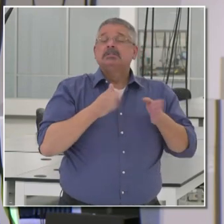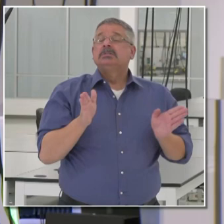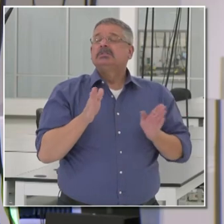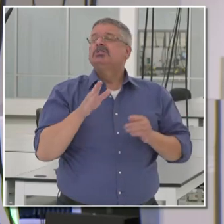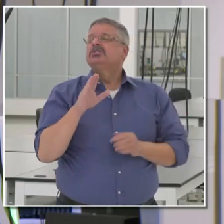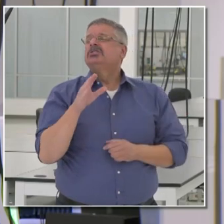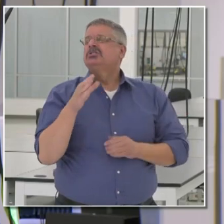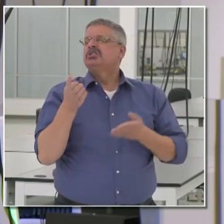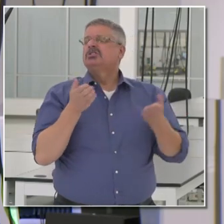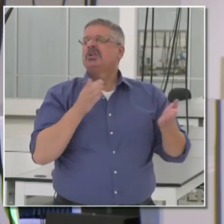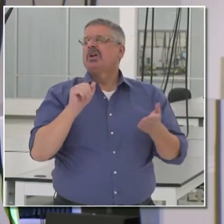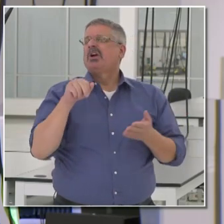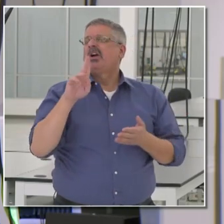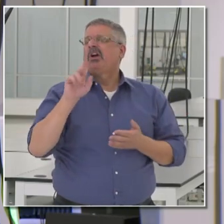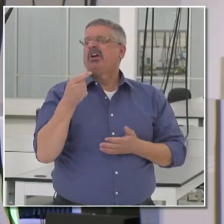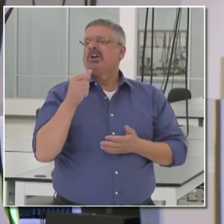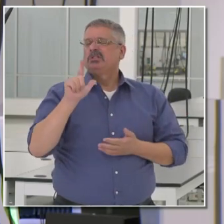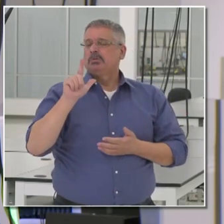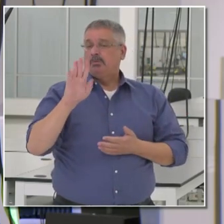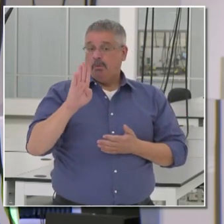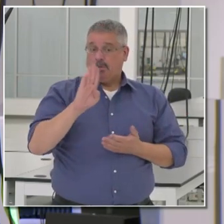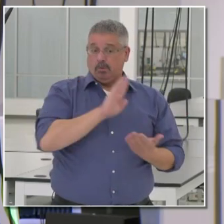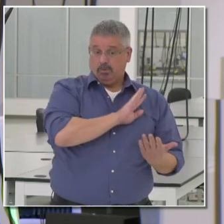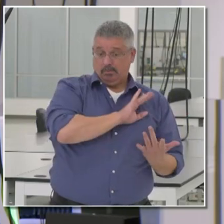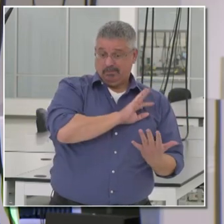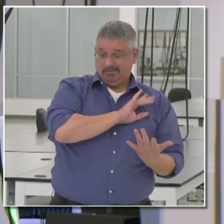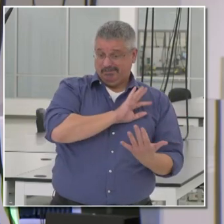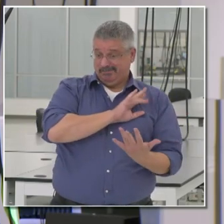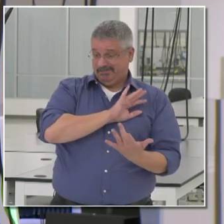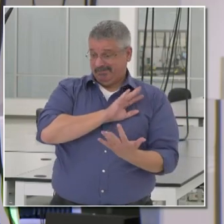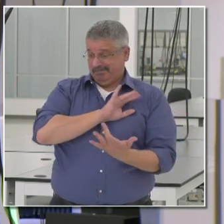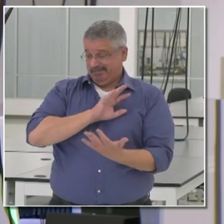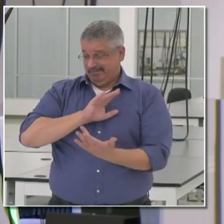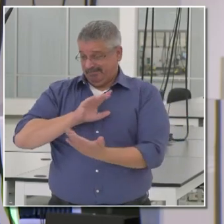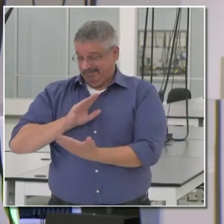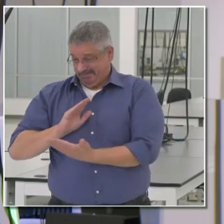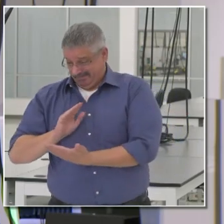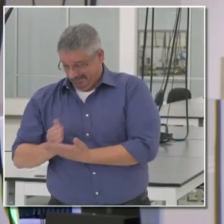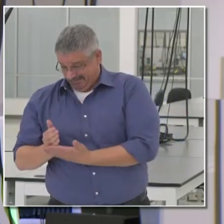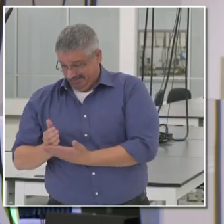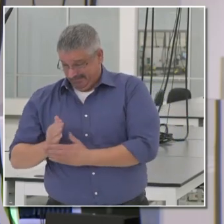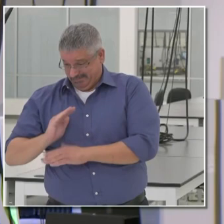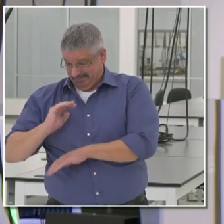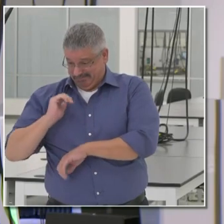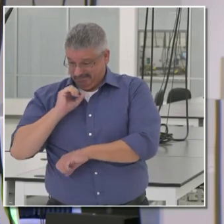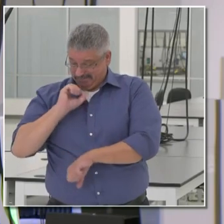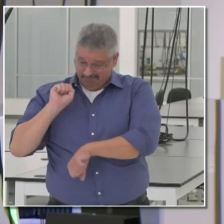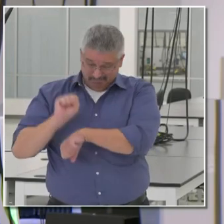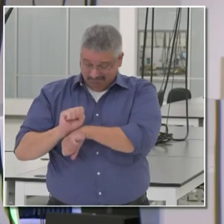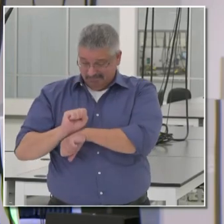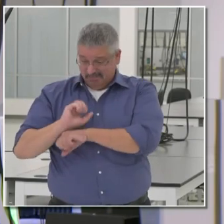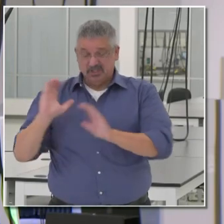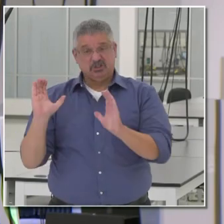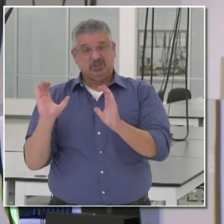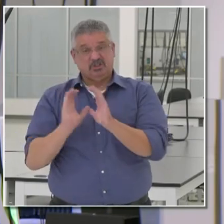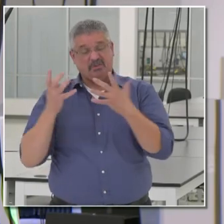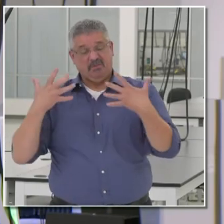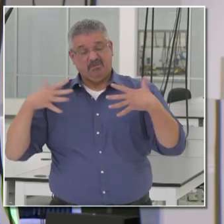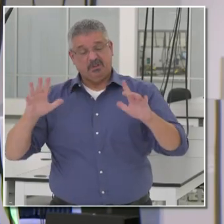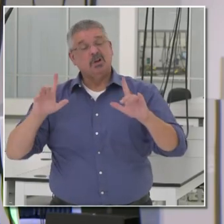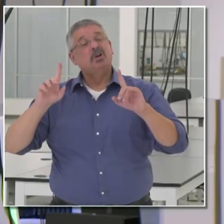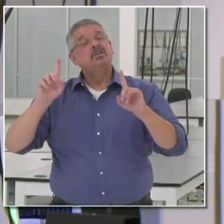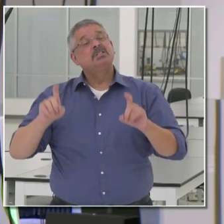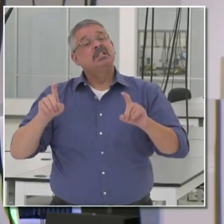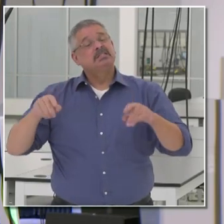nuestro departamento de servicios del 24 de agosto hasta cuando parker elmer obtuvo el certificado que les